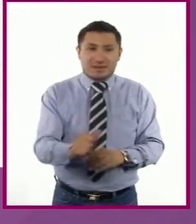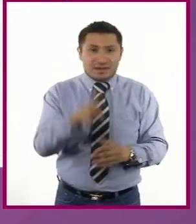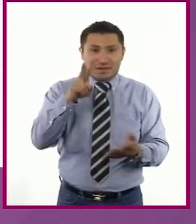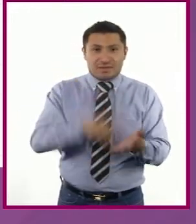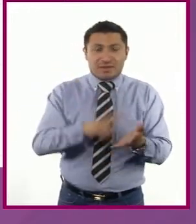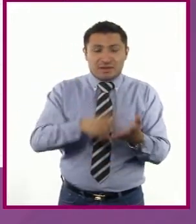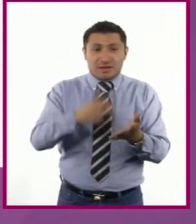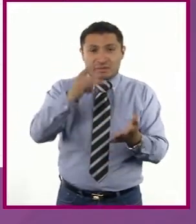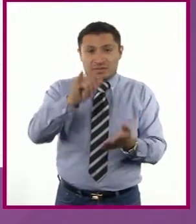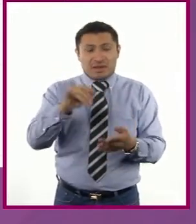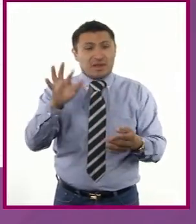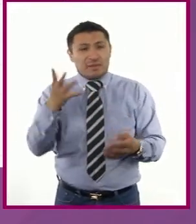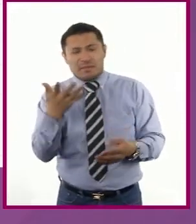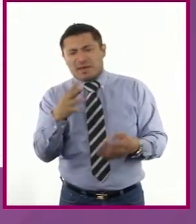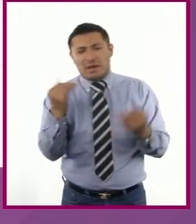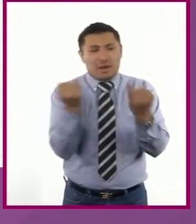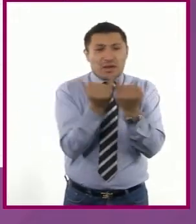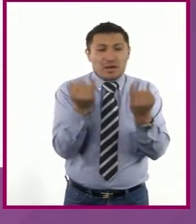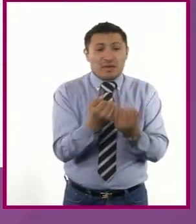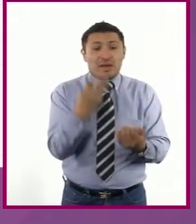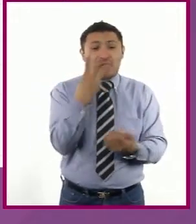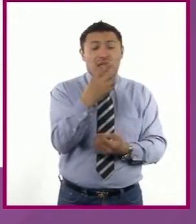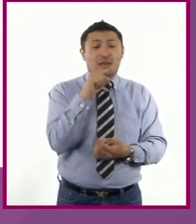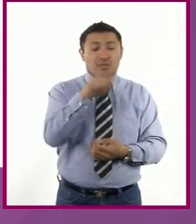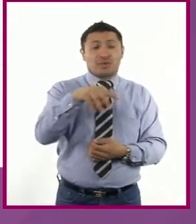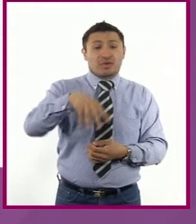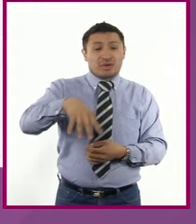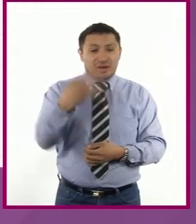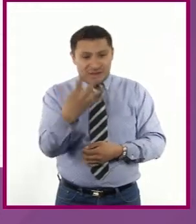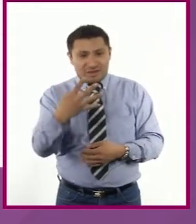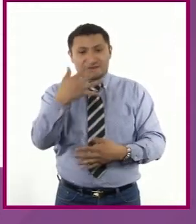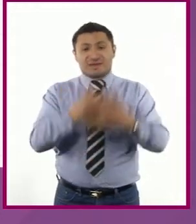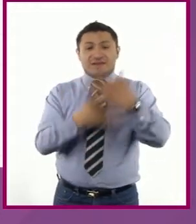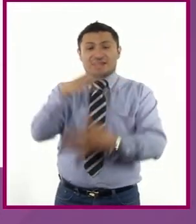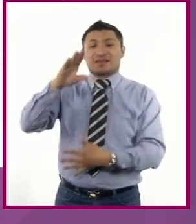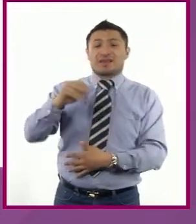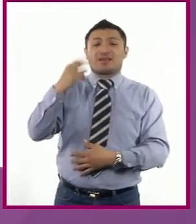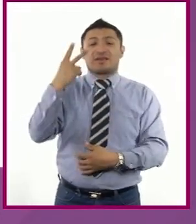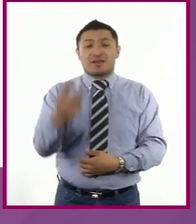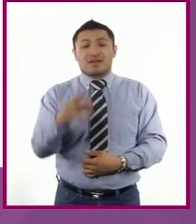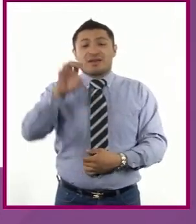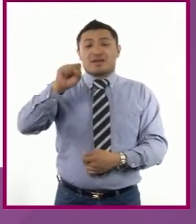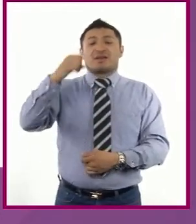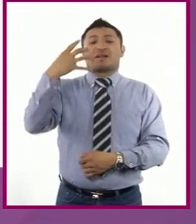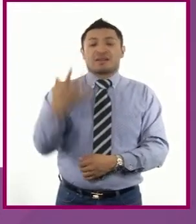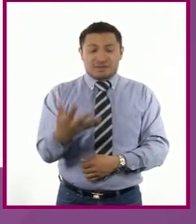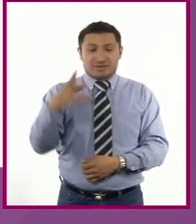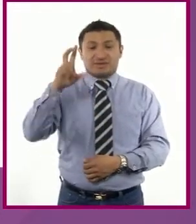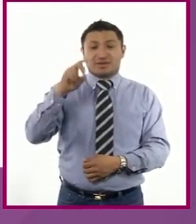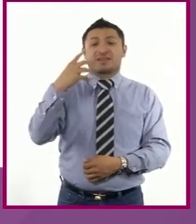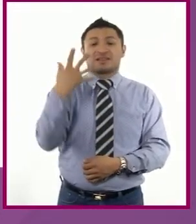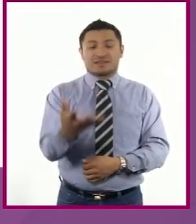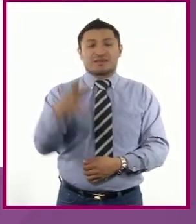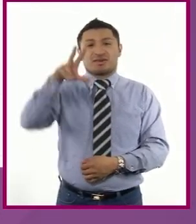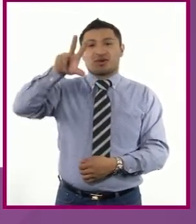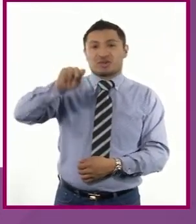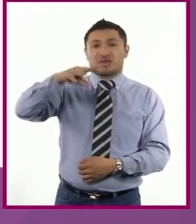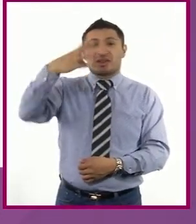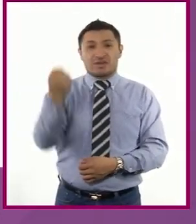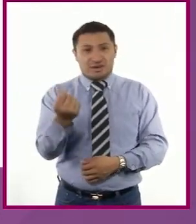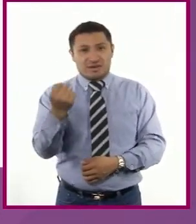es aproximadamente igual a 3.14, 15, 92, 65,